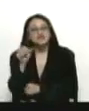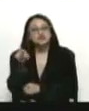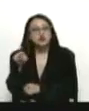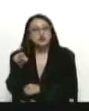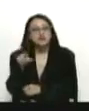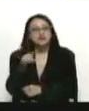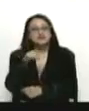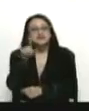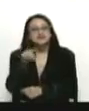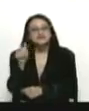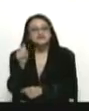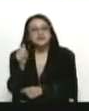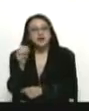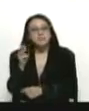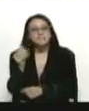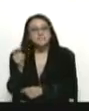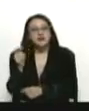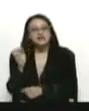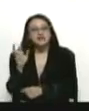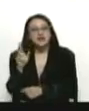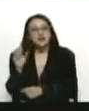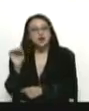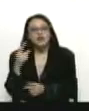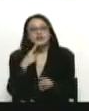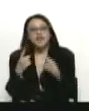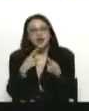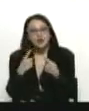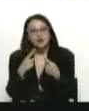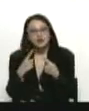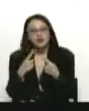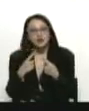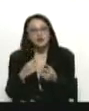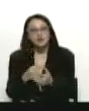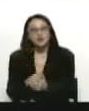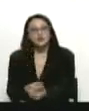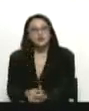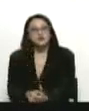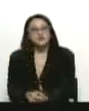Zapatero, José Luis Rodríguez Zapatero. Dialoguero.